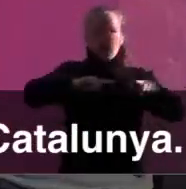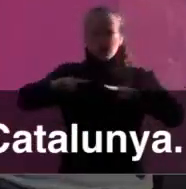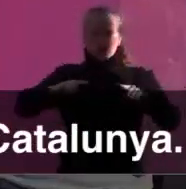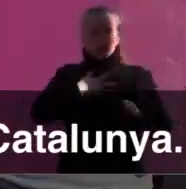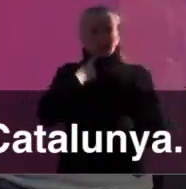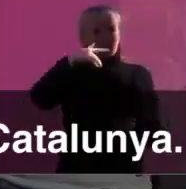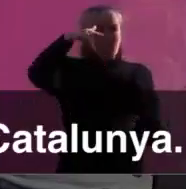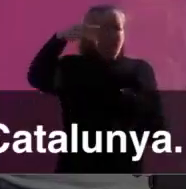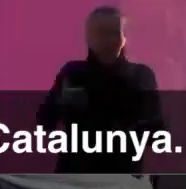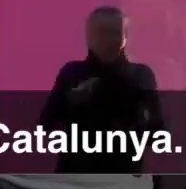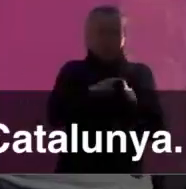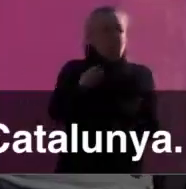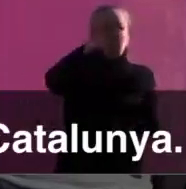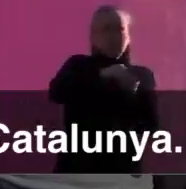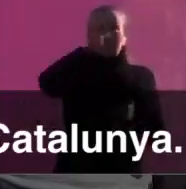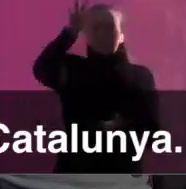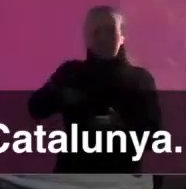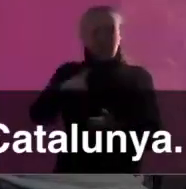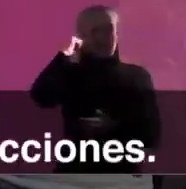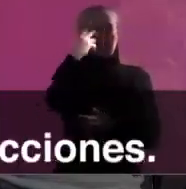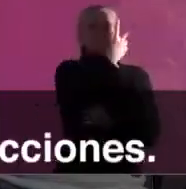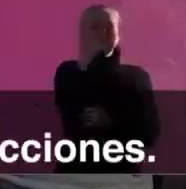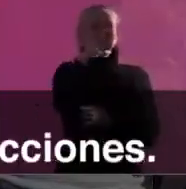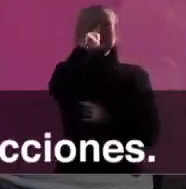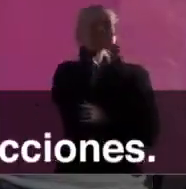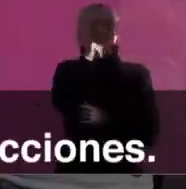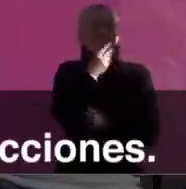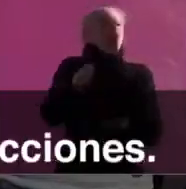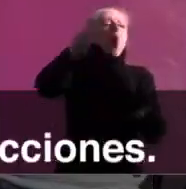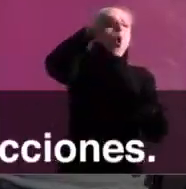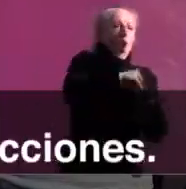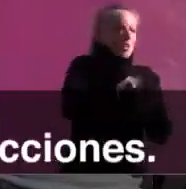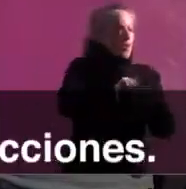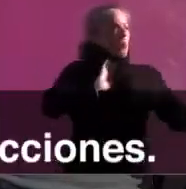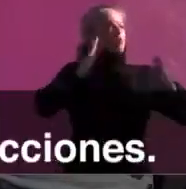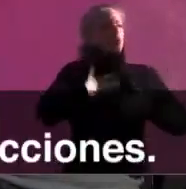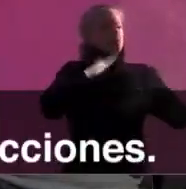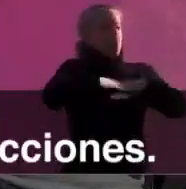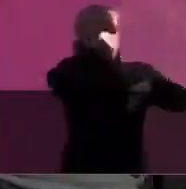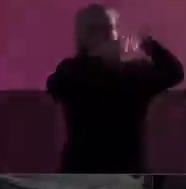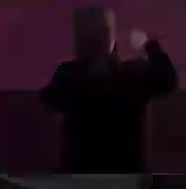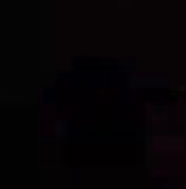momento de volver a hacerlo en Cataluña. El 22 de diciembre vamos a ser otra vez la sorpresa de estas elecciones.